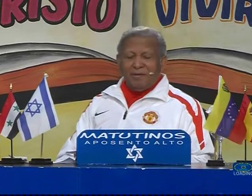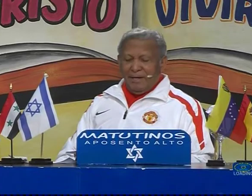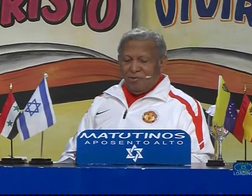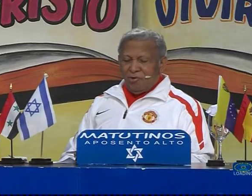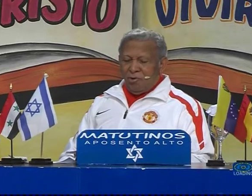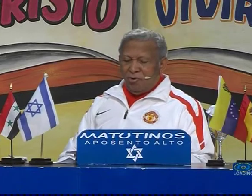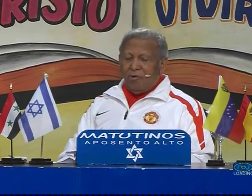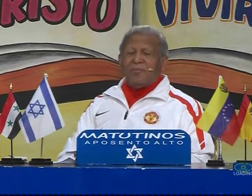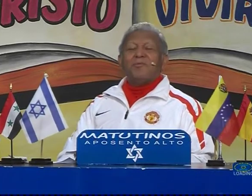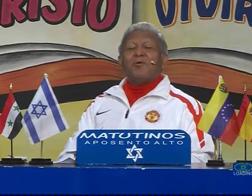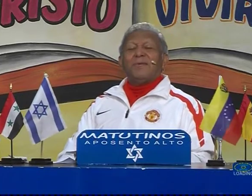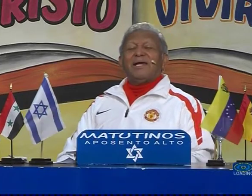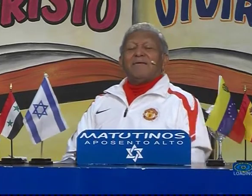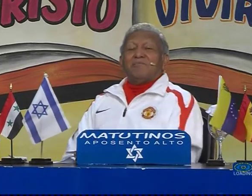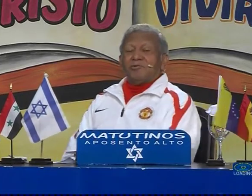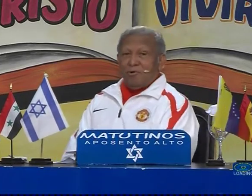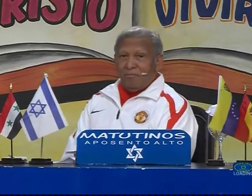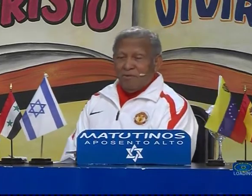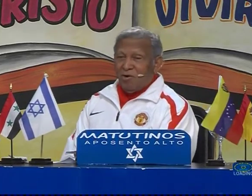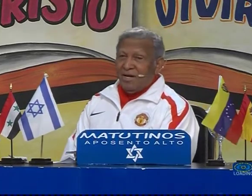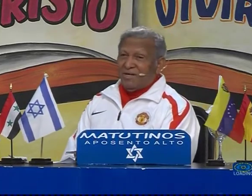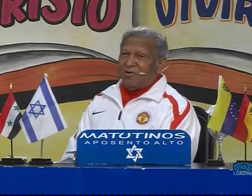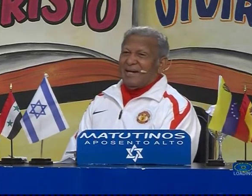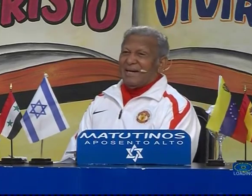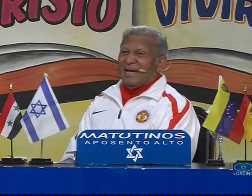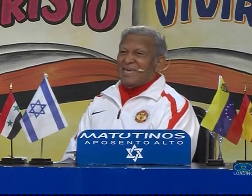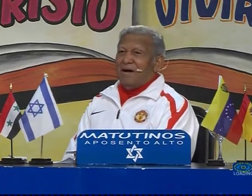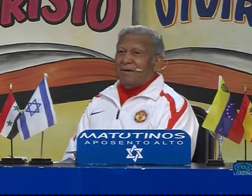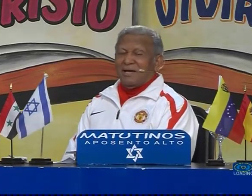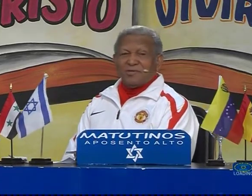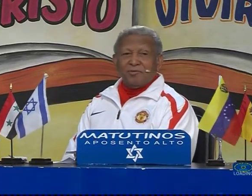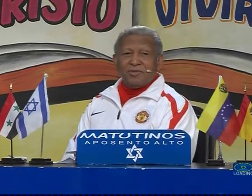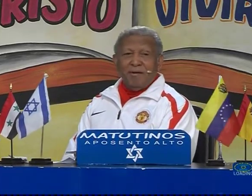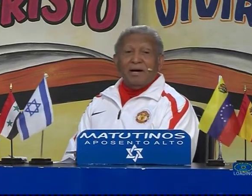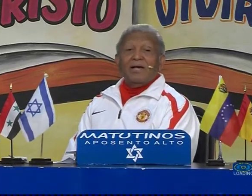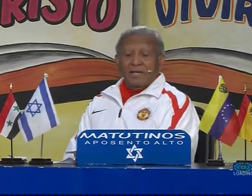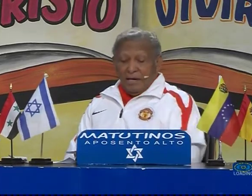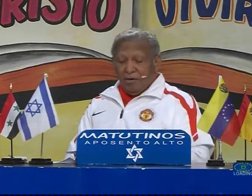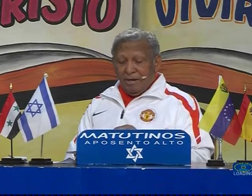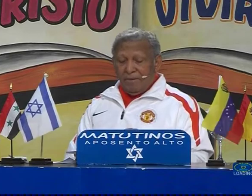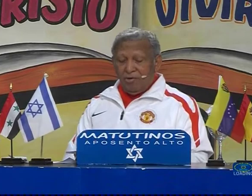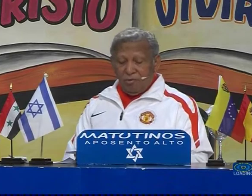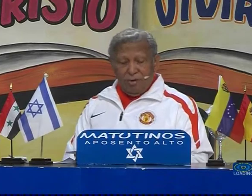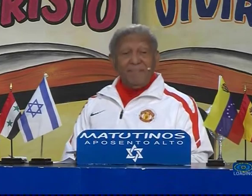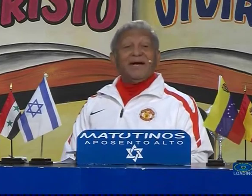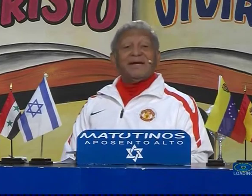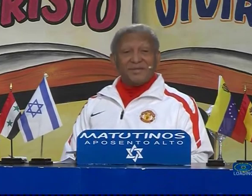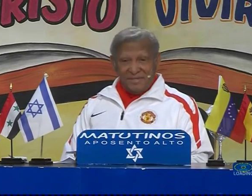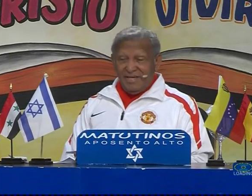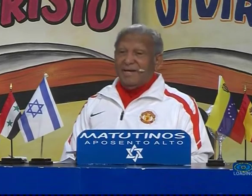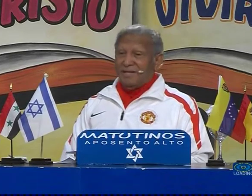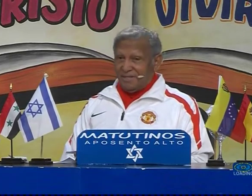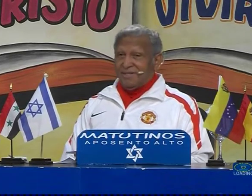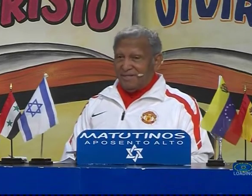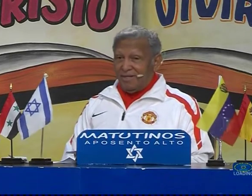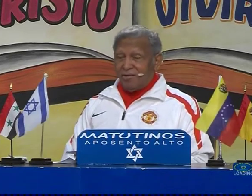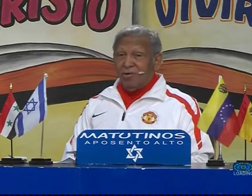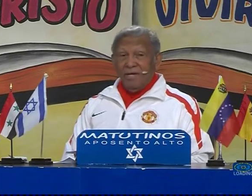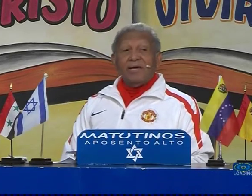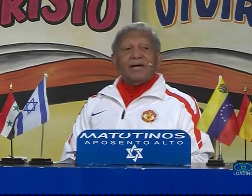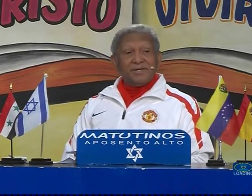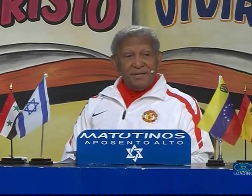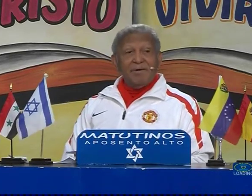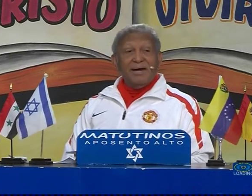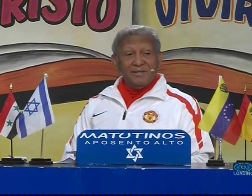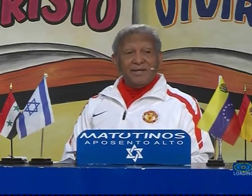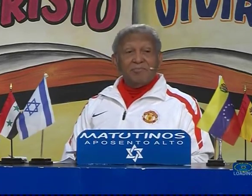muy soberbio, yo peleaba mucho con mi mujer, yo la regañaba, la insultaba, y ahora me doy cuenta que sí la necesito